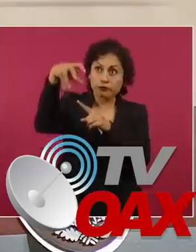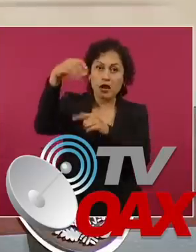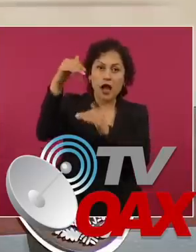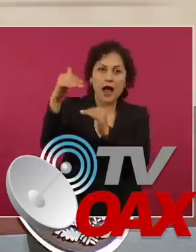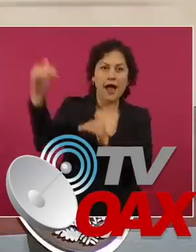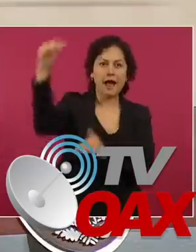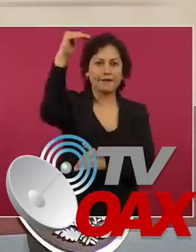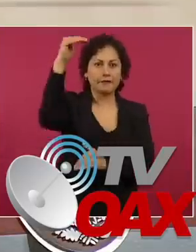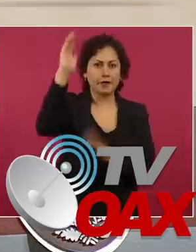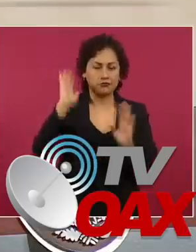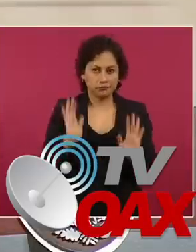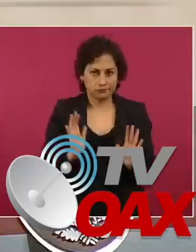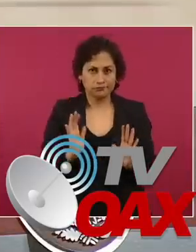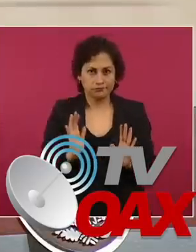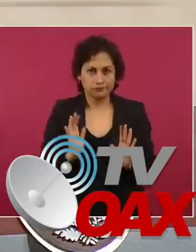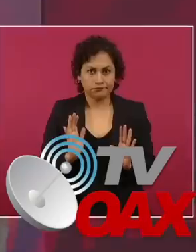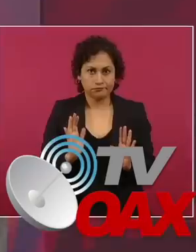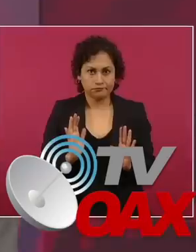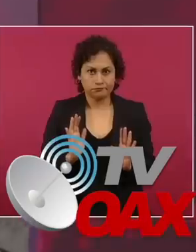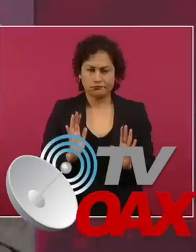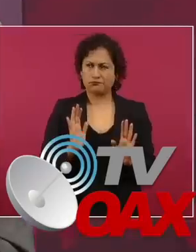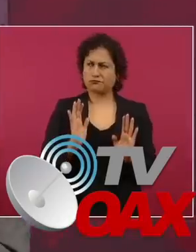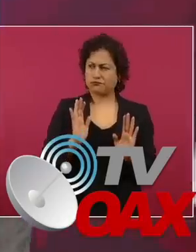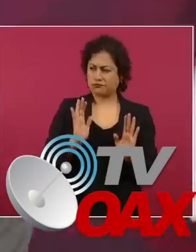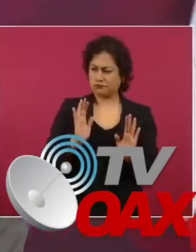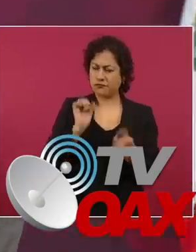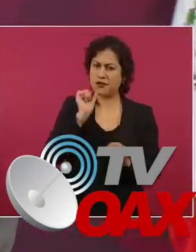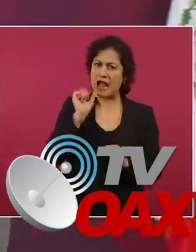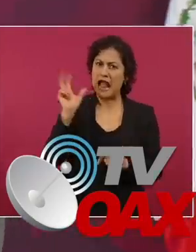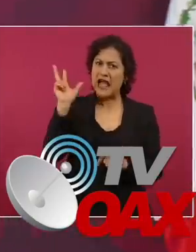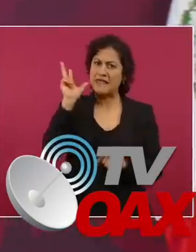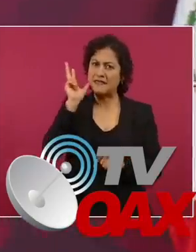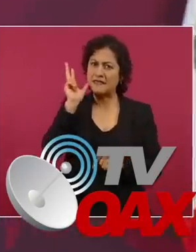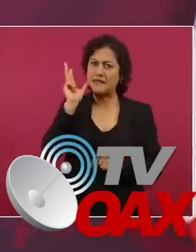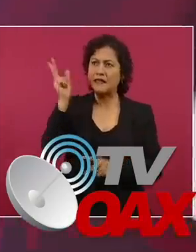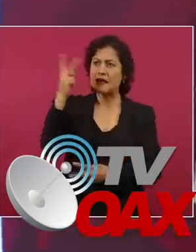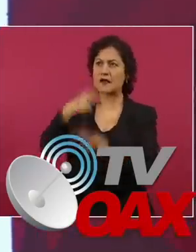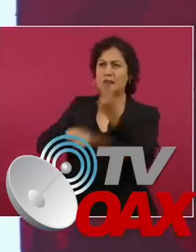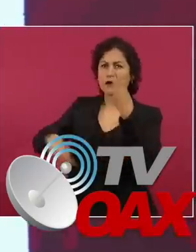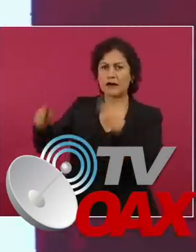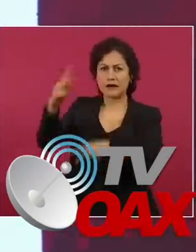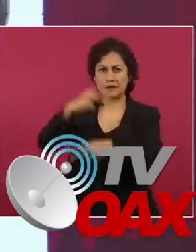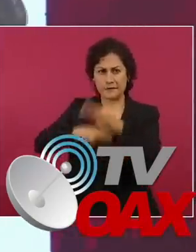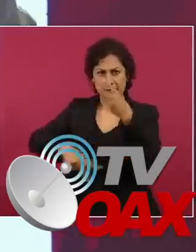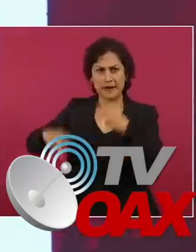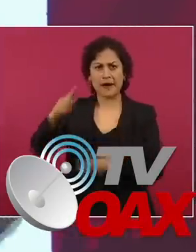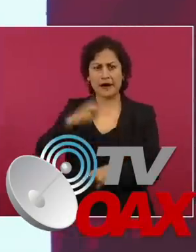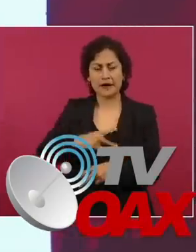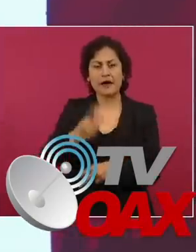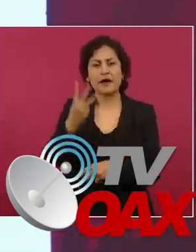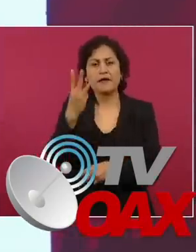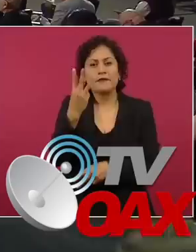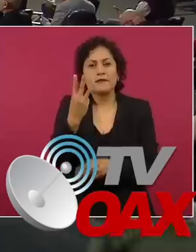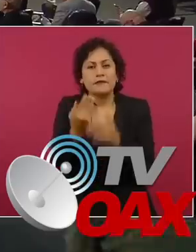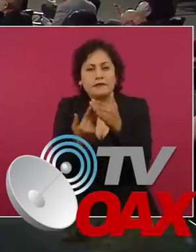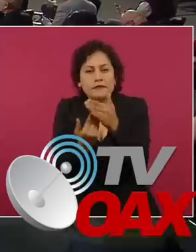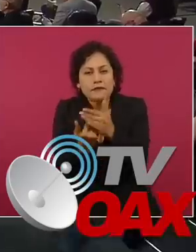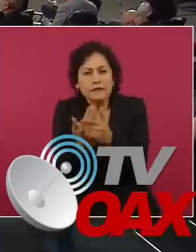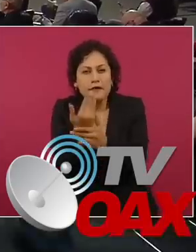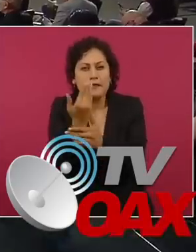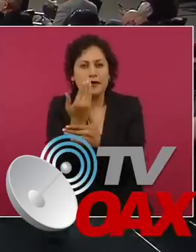Que iba a entrar antier a las 3 de la mañana por Manzanillo y que iba a salir por Tamaulipas.